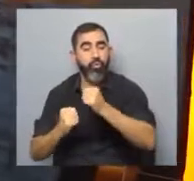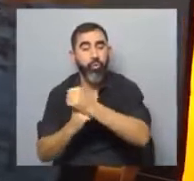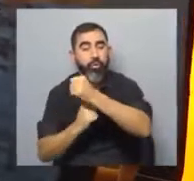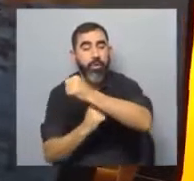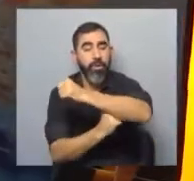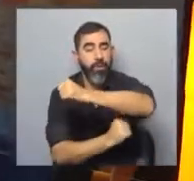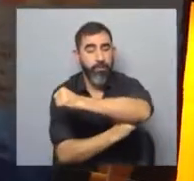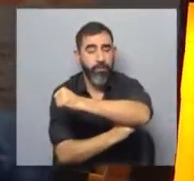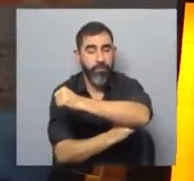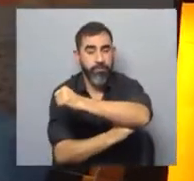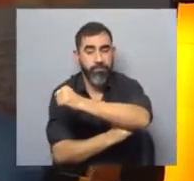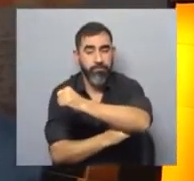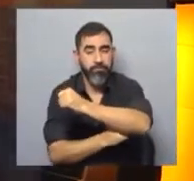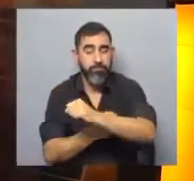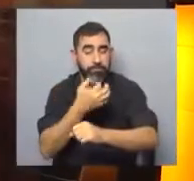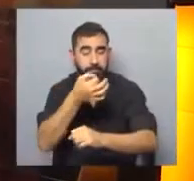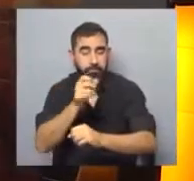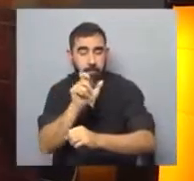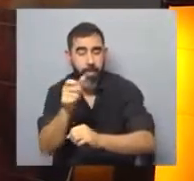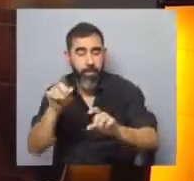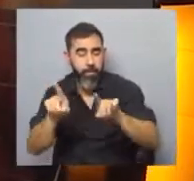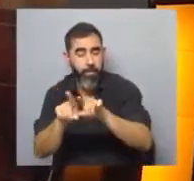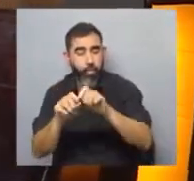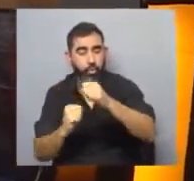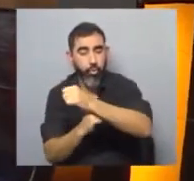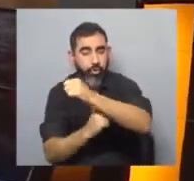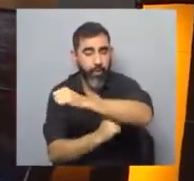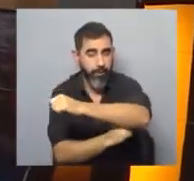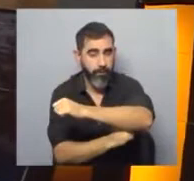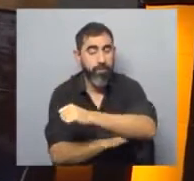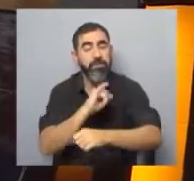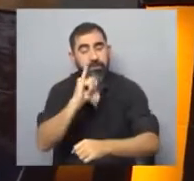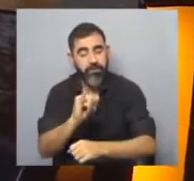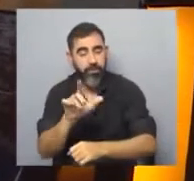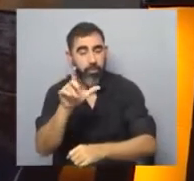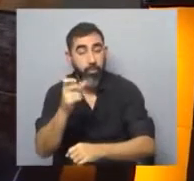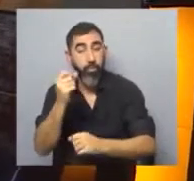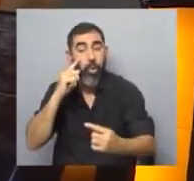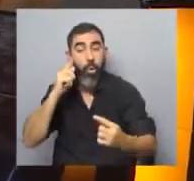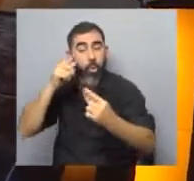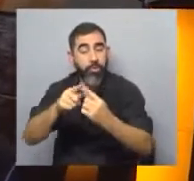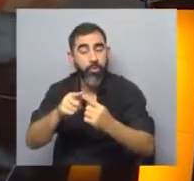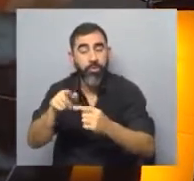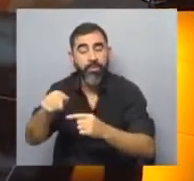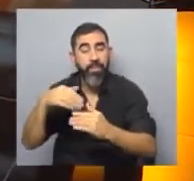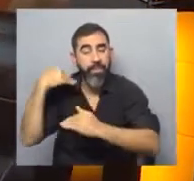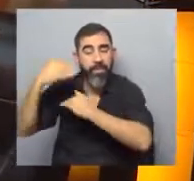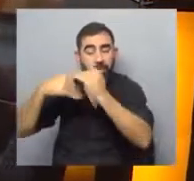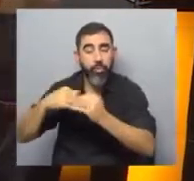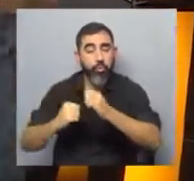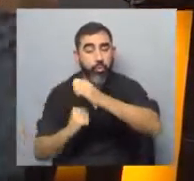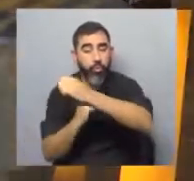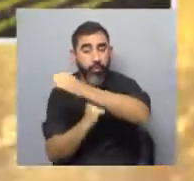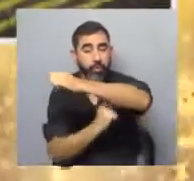tal vez muy acorde a la definición de lo que es sostenible, ¿no? Por supuesto, sí, porque todo esto apunta a los objetivos del desarrollo